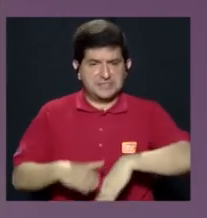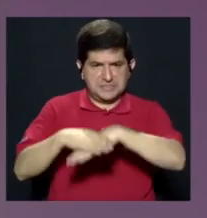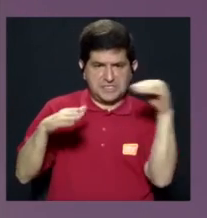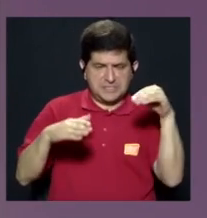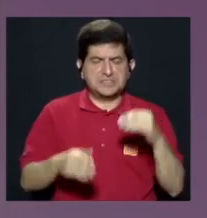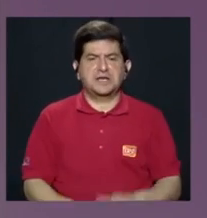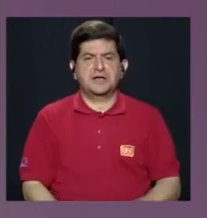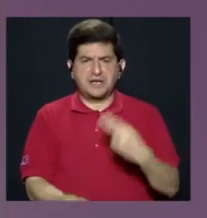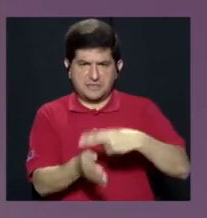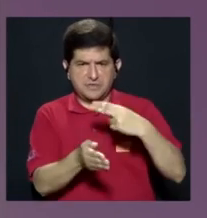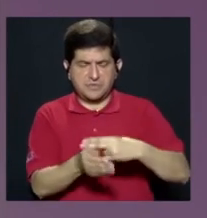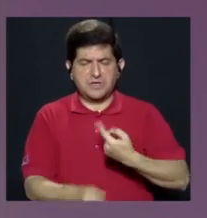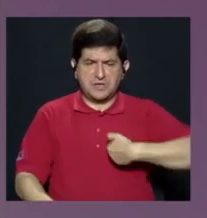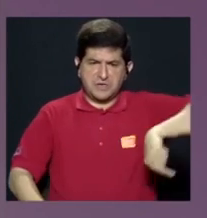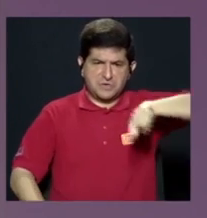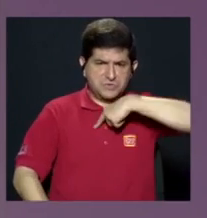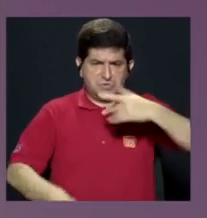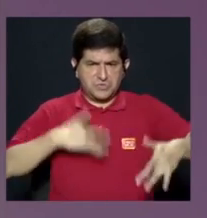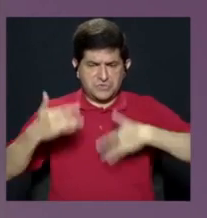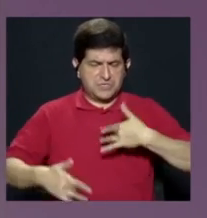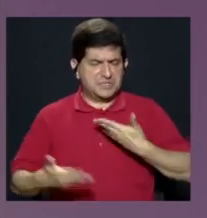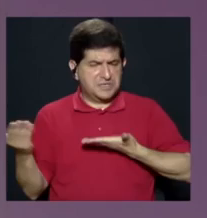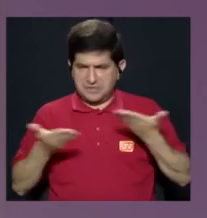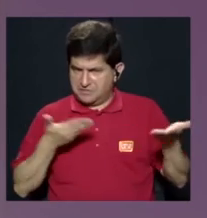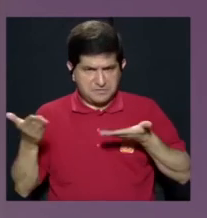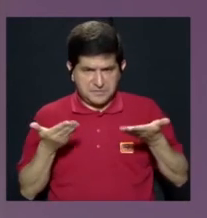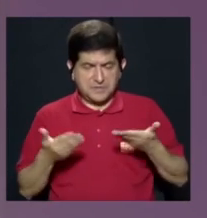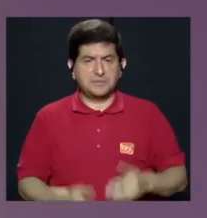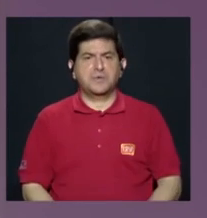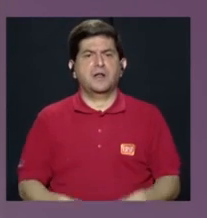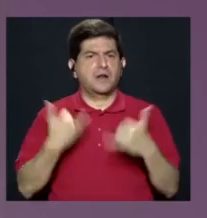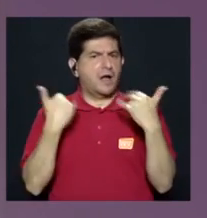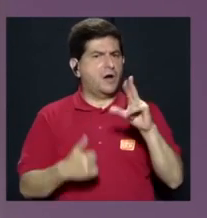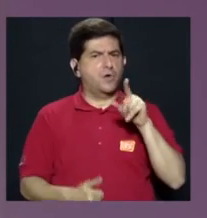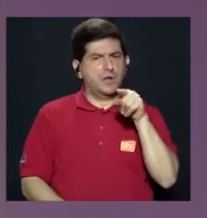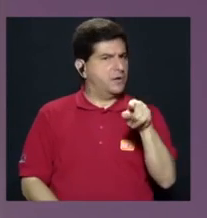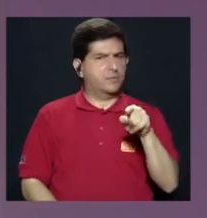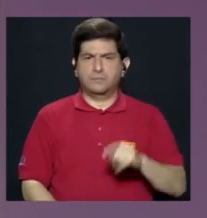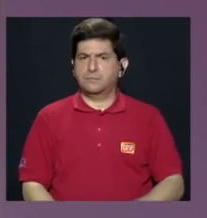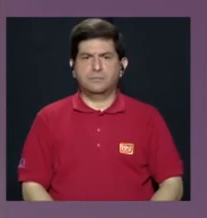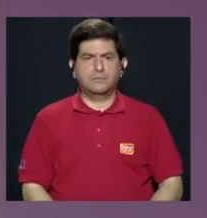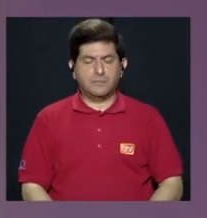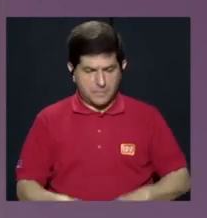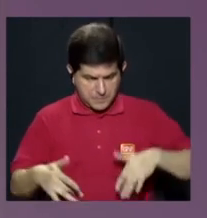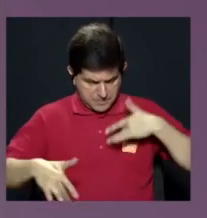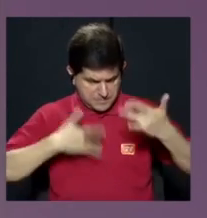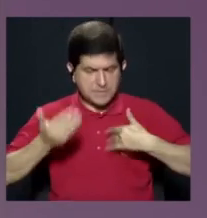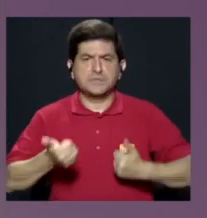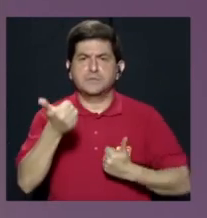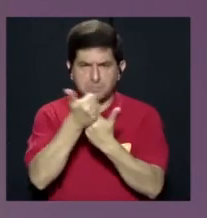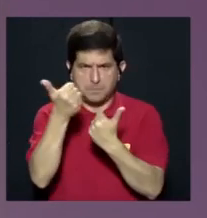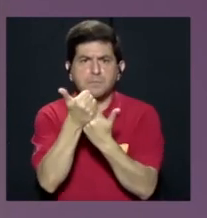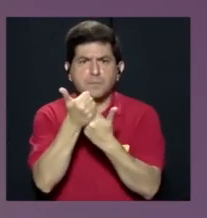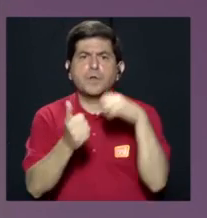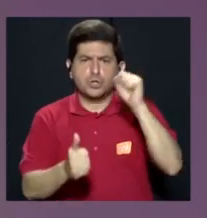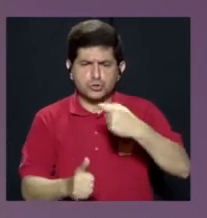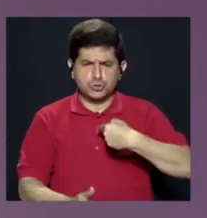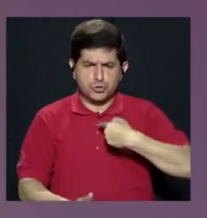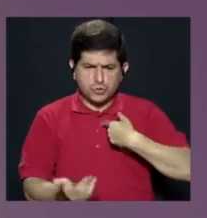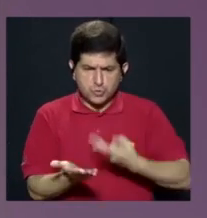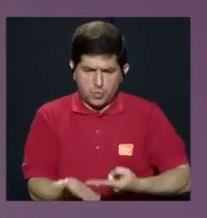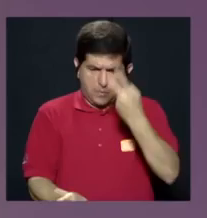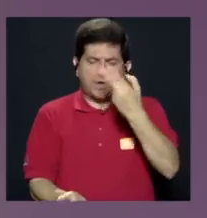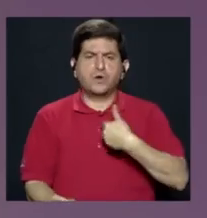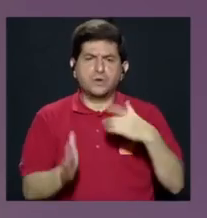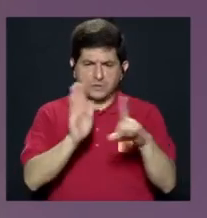hospital sintiéndonos como que éramos inútiles, ya no lo sientan ellas, que sientan ese apoyo del que sí, valgo la pena,